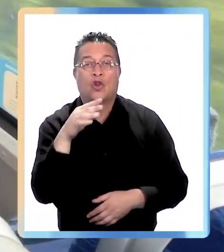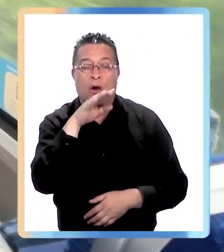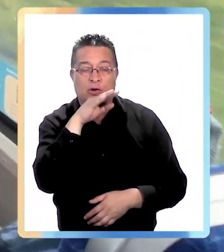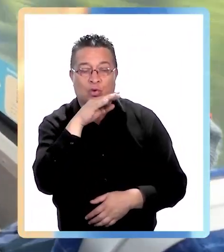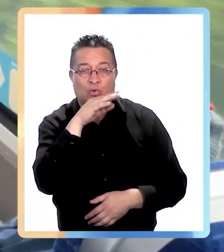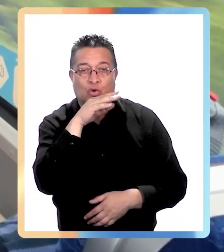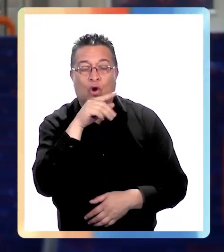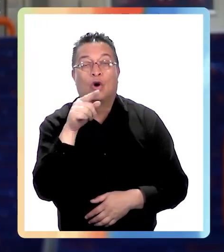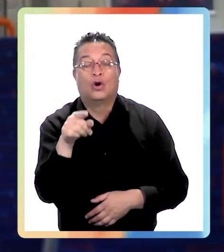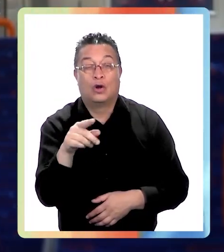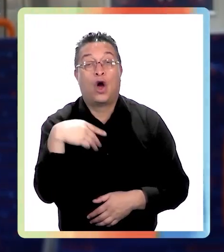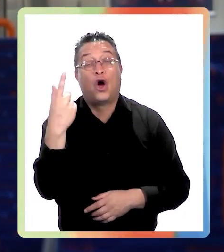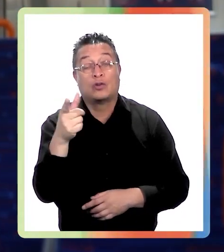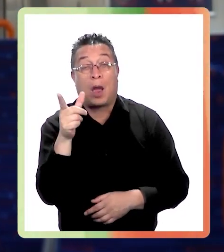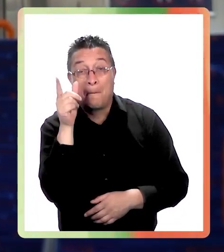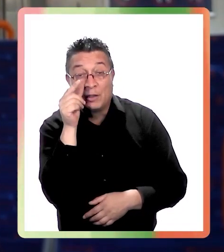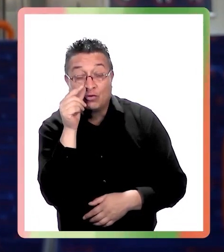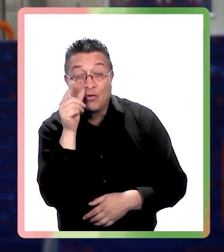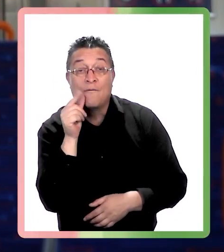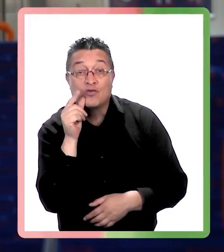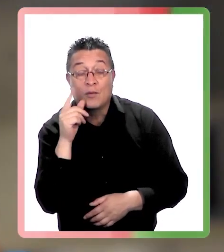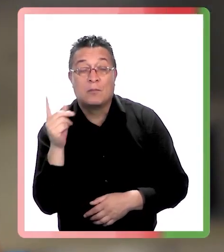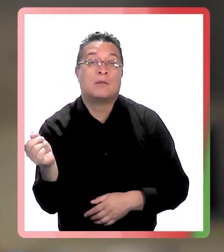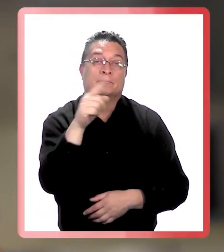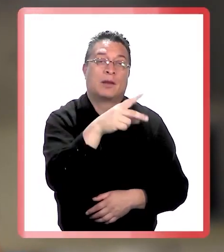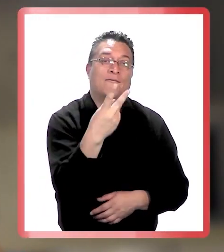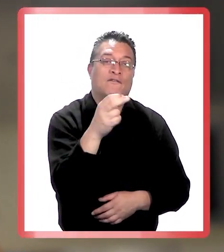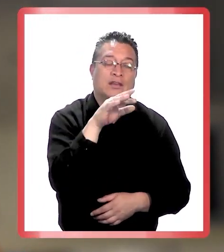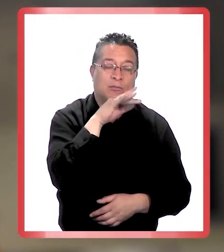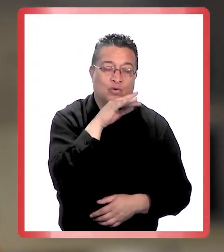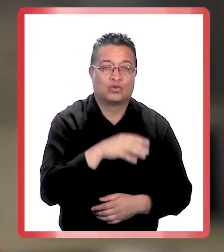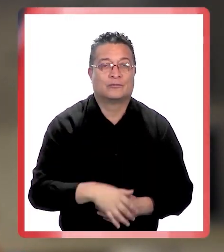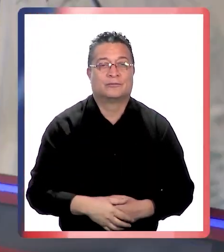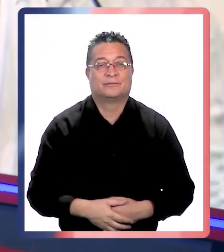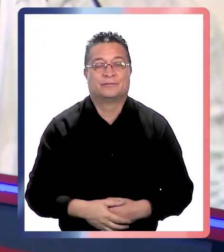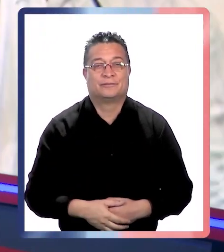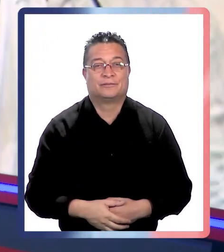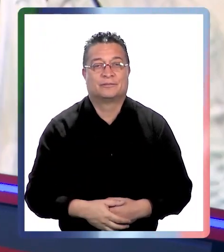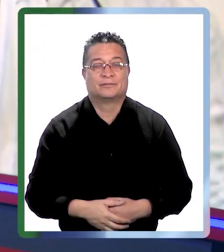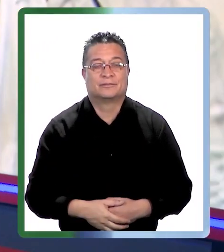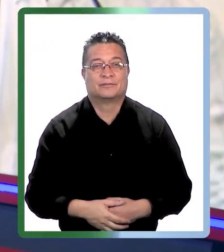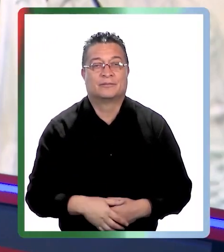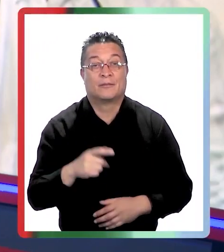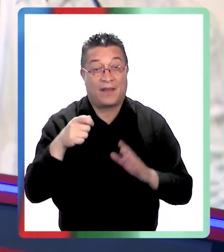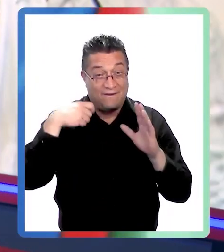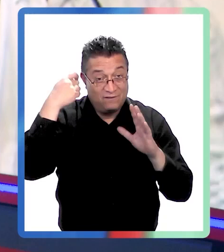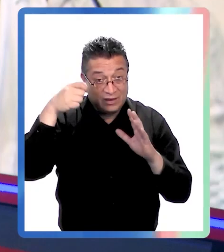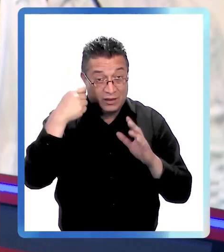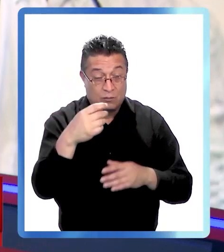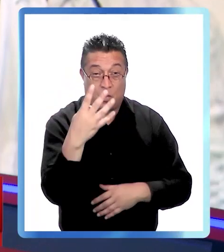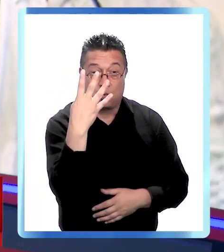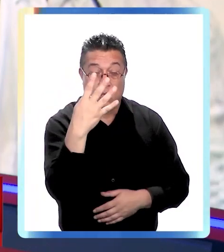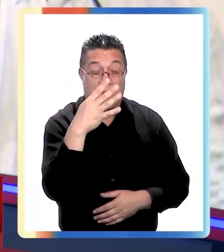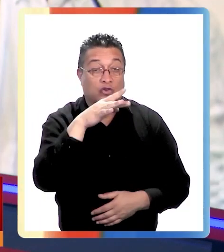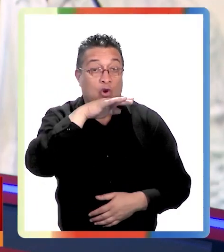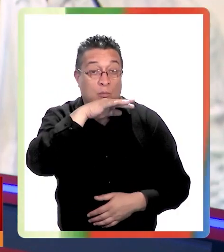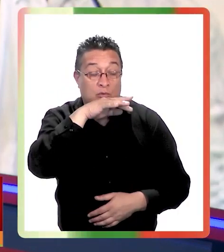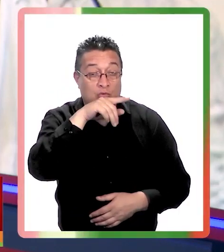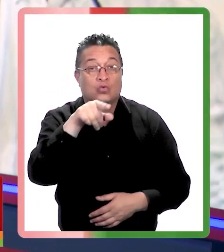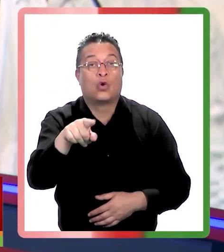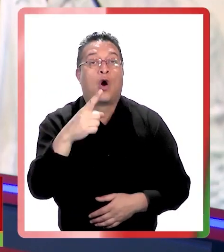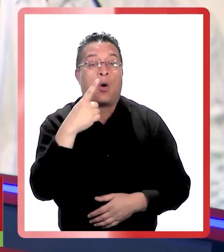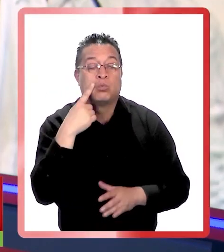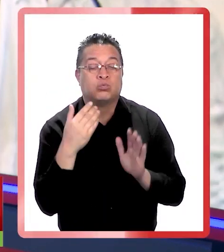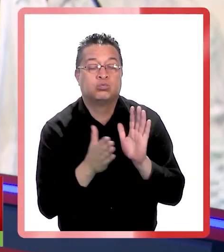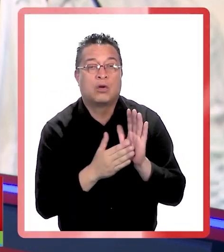minutos, mientras que hacia Pitrufquén de 20 minutos. Un video de casi 4 minutos es parte